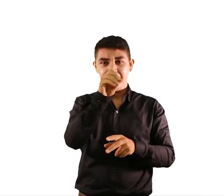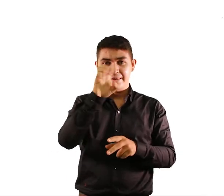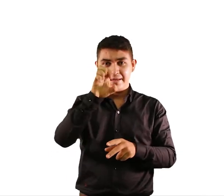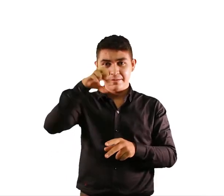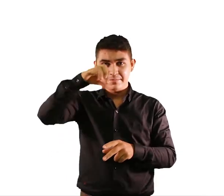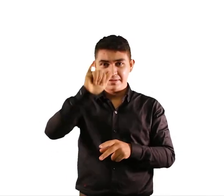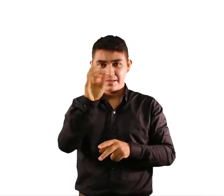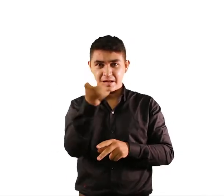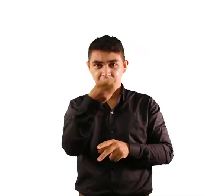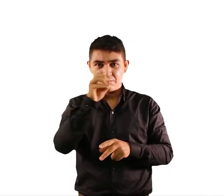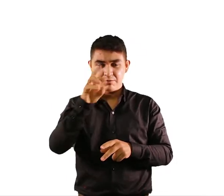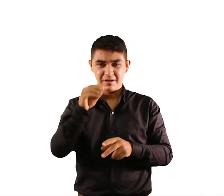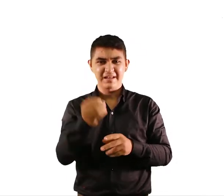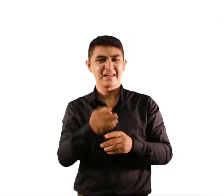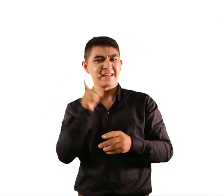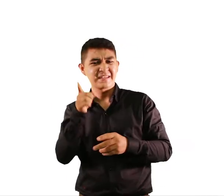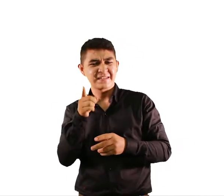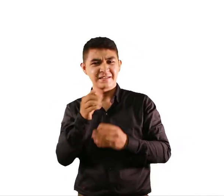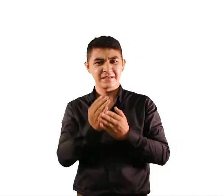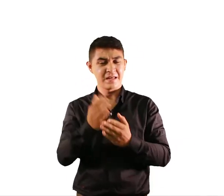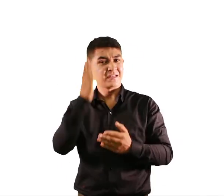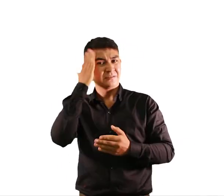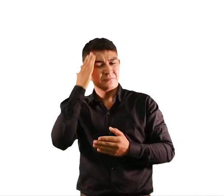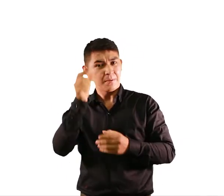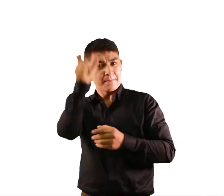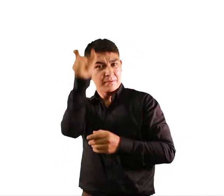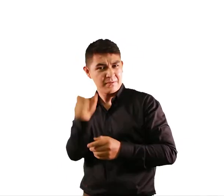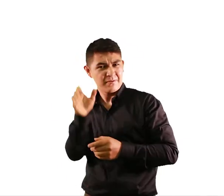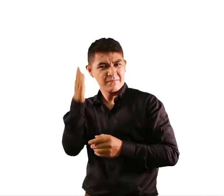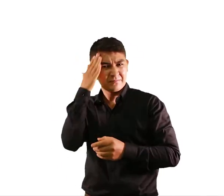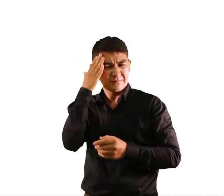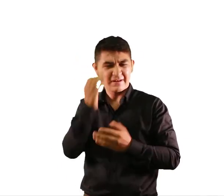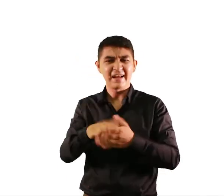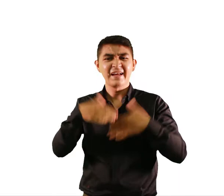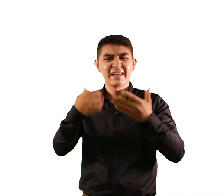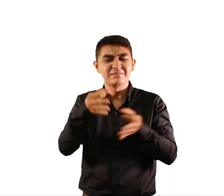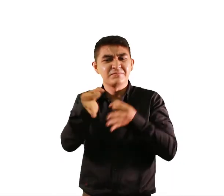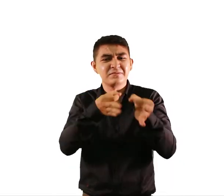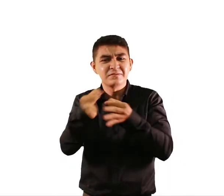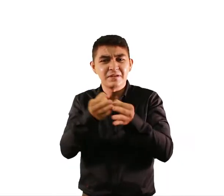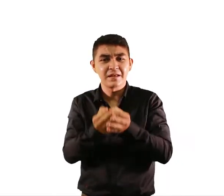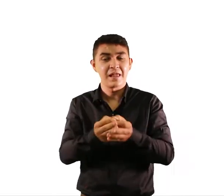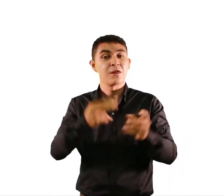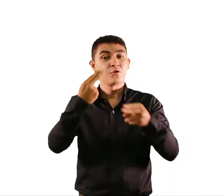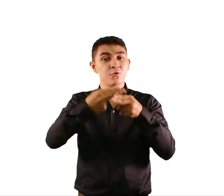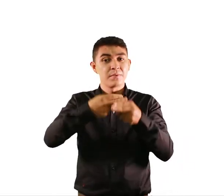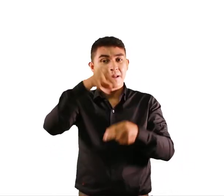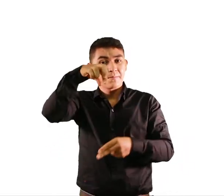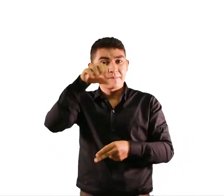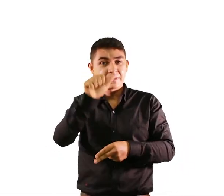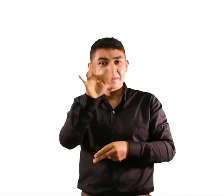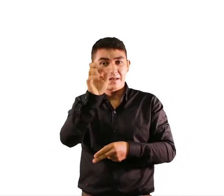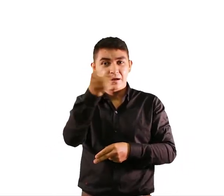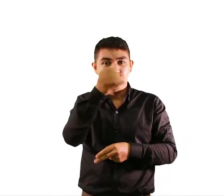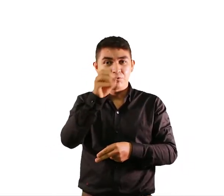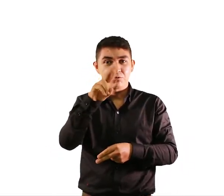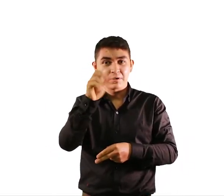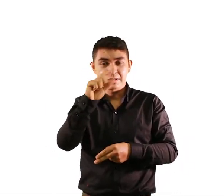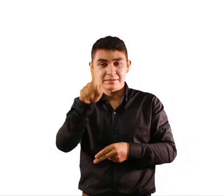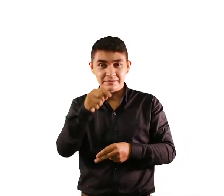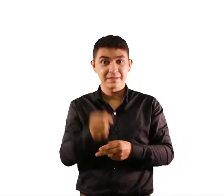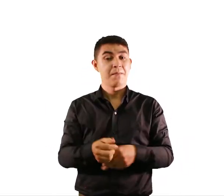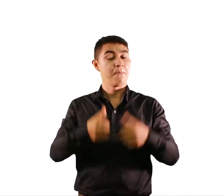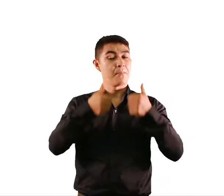sabio griego de la antigüedad llamado Pitágoras? Pues bien, él encontró la